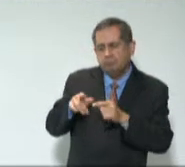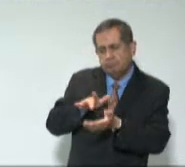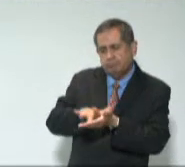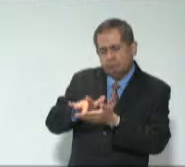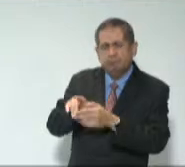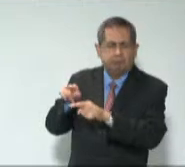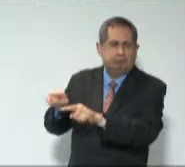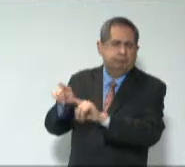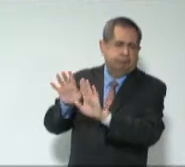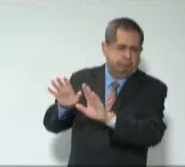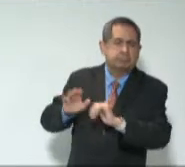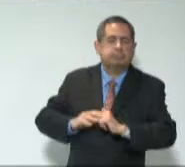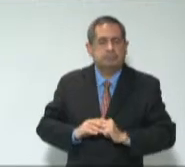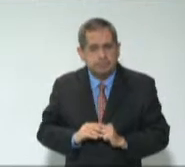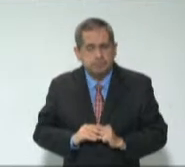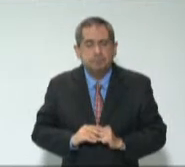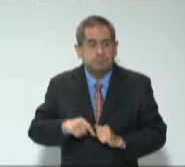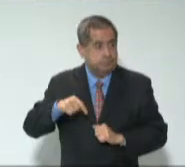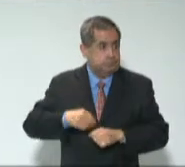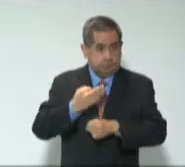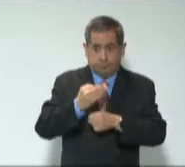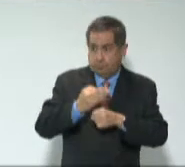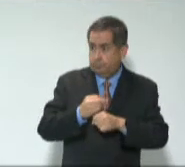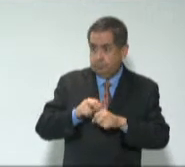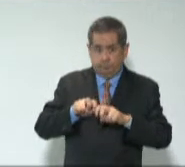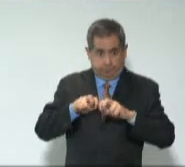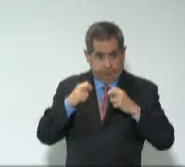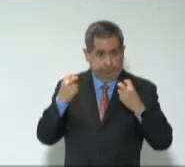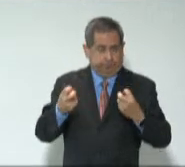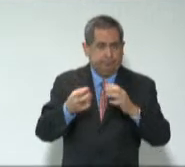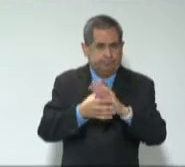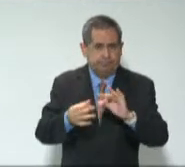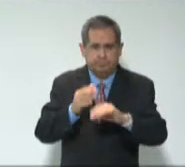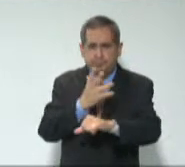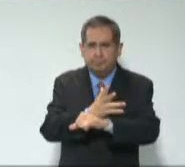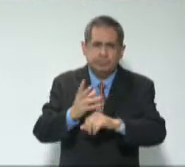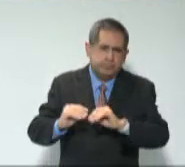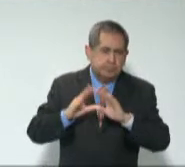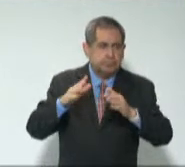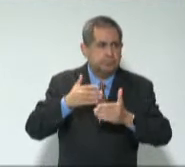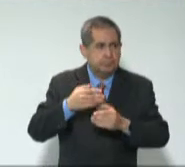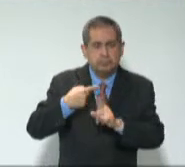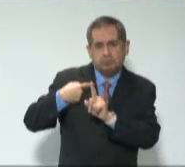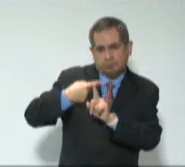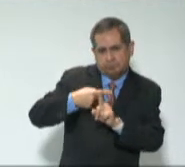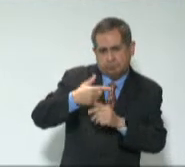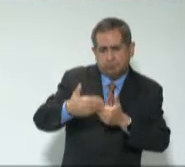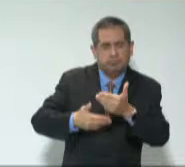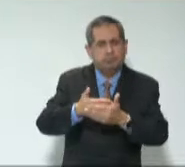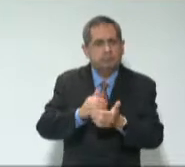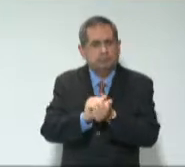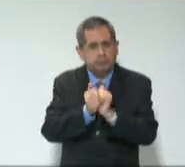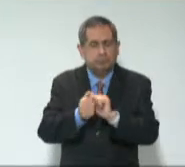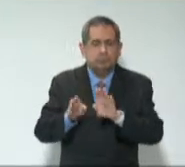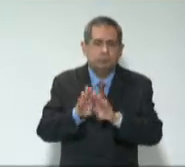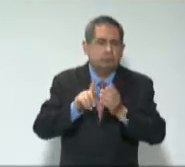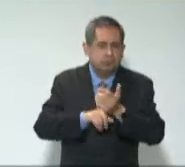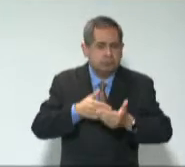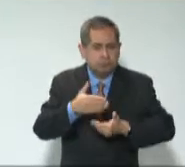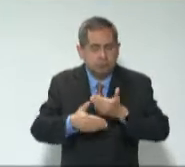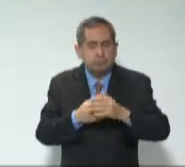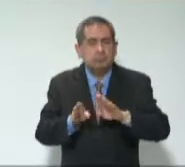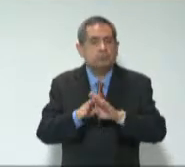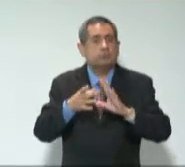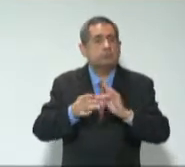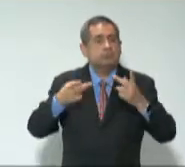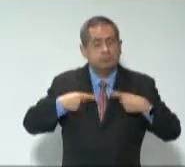estratégicos bueno en este panel sobre sobre la la transparencia proactiva no como como herramienta de certeza a la